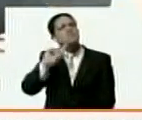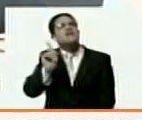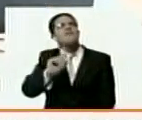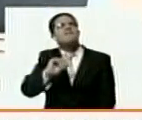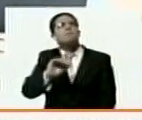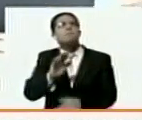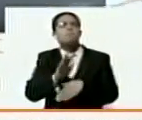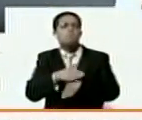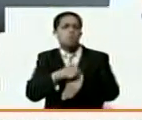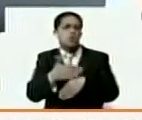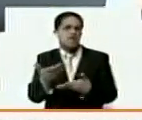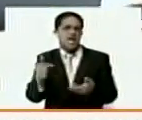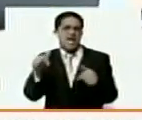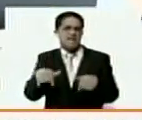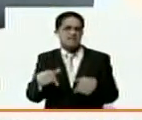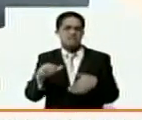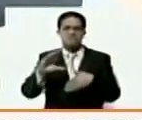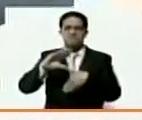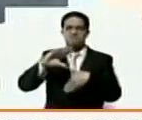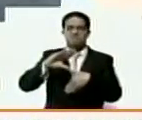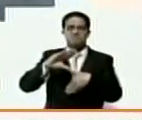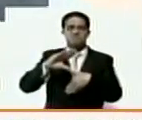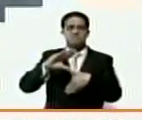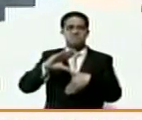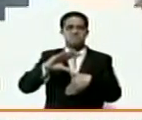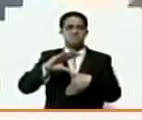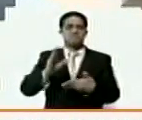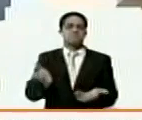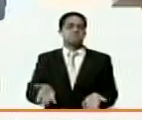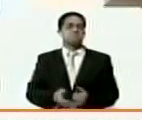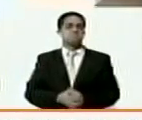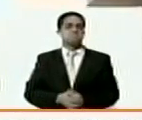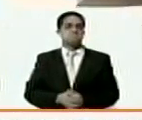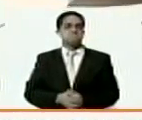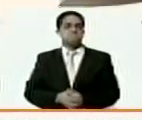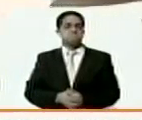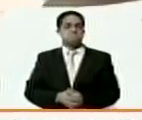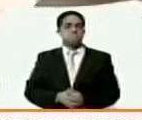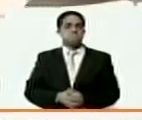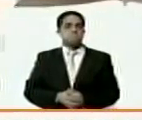este el hemisferio occidental, cuál es el otro hemisferio entonces, en realidad.